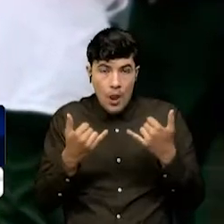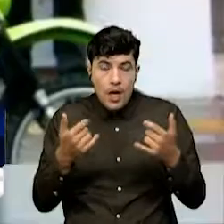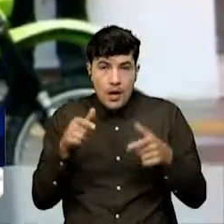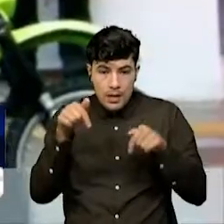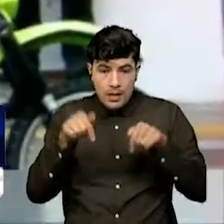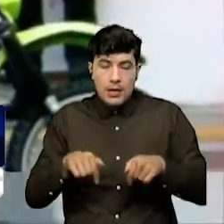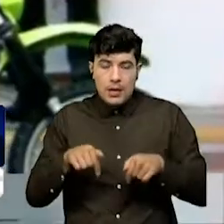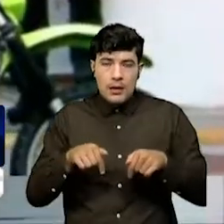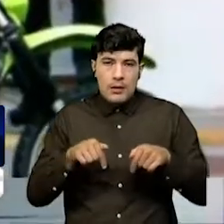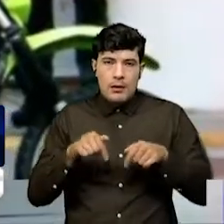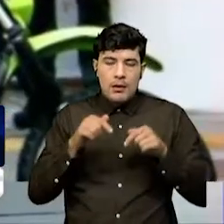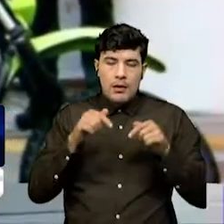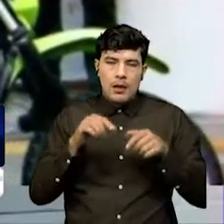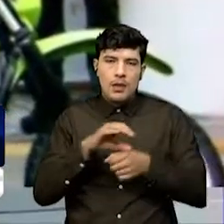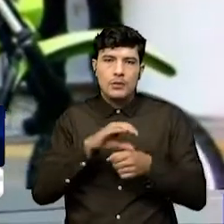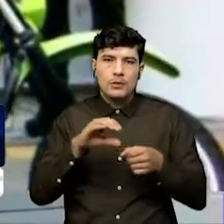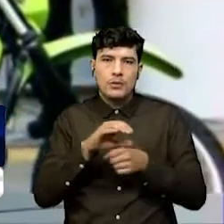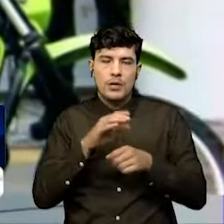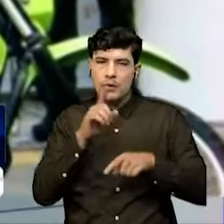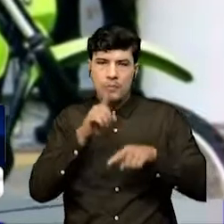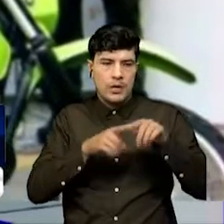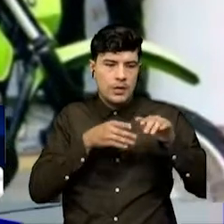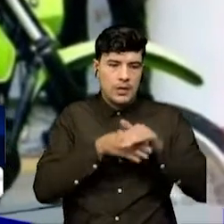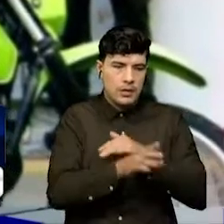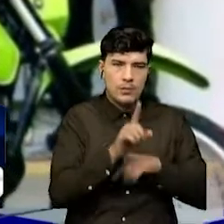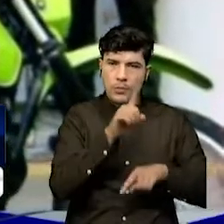el plan Candado.